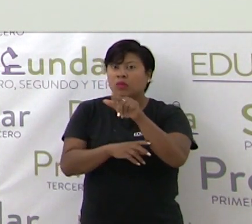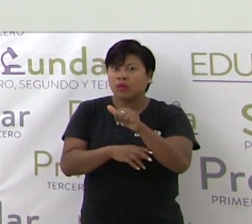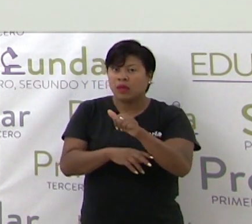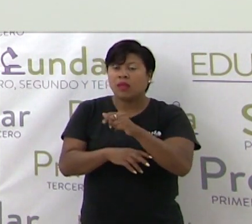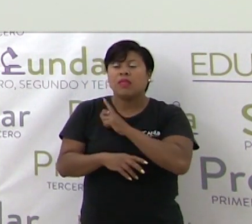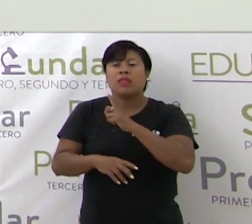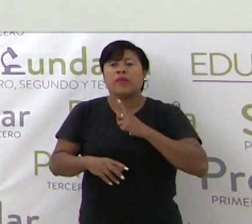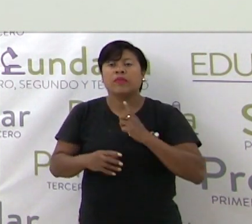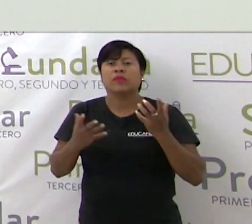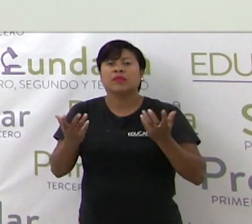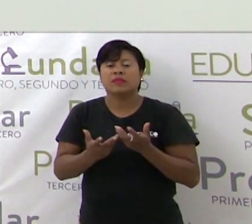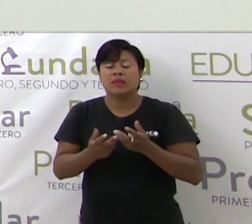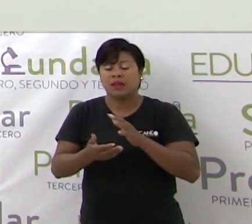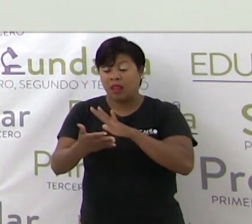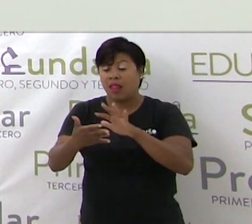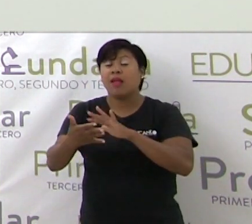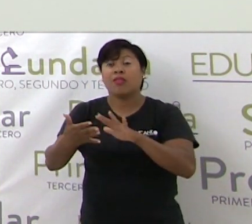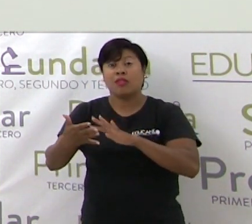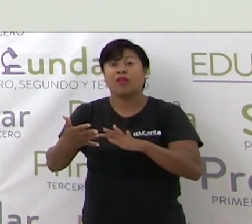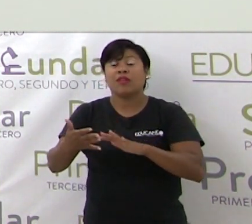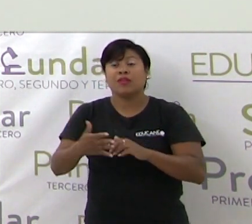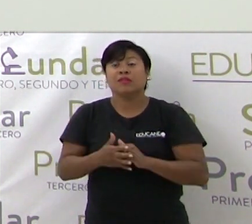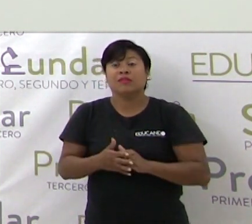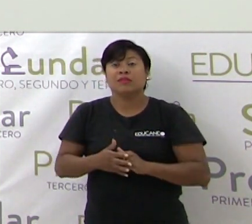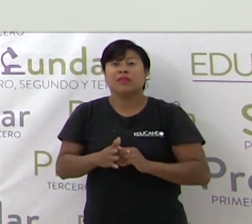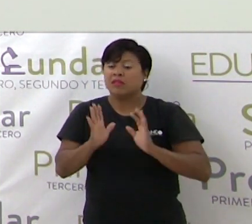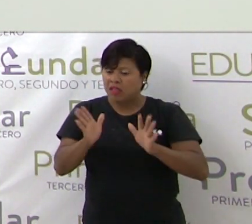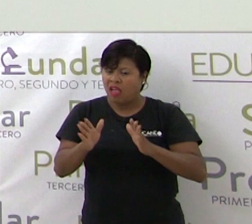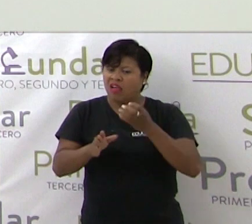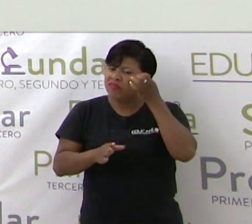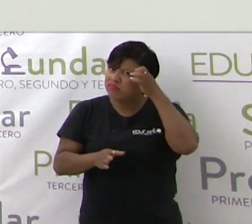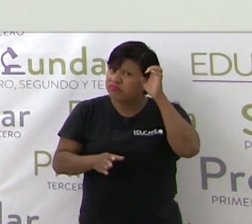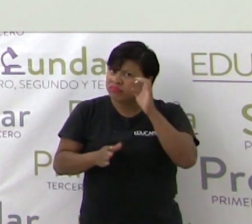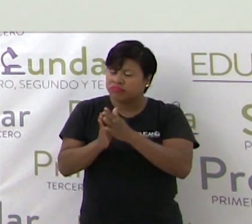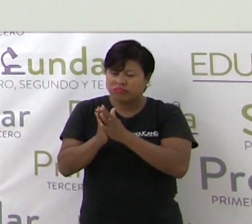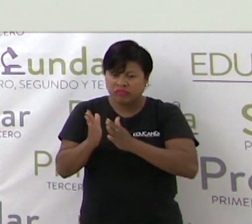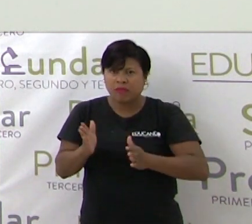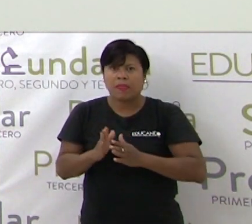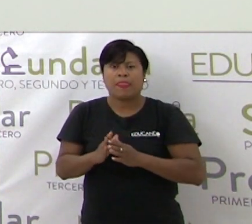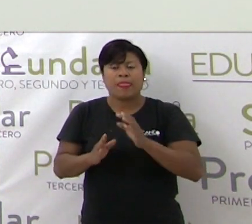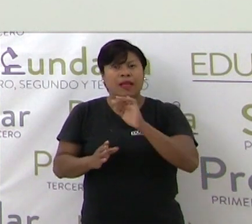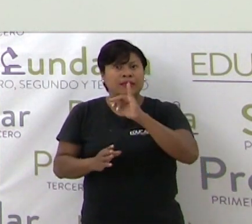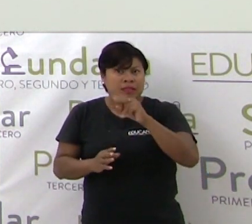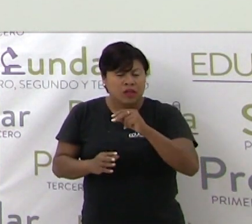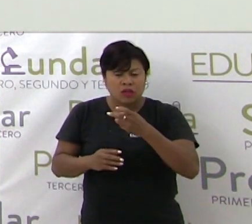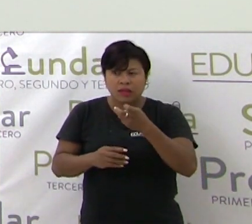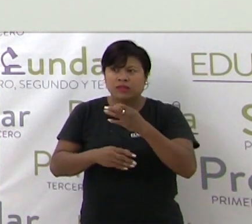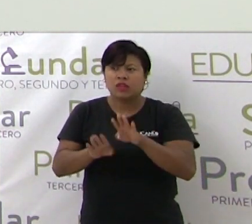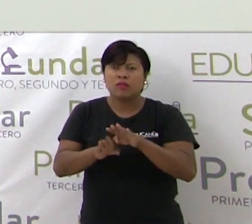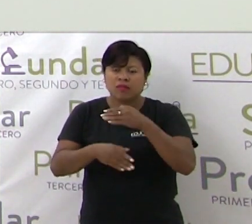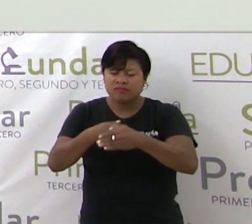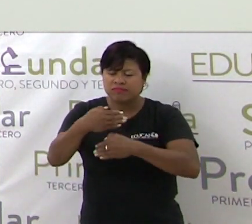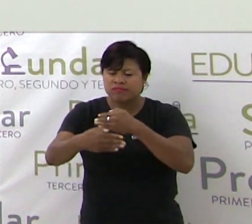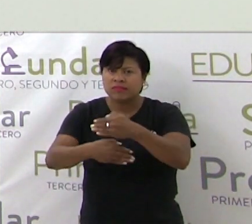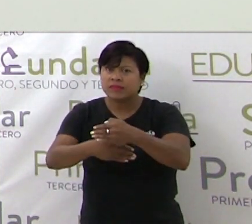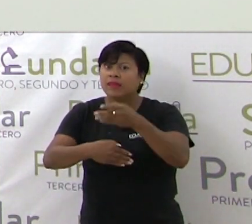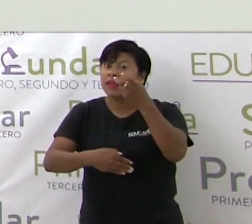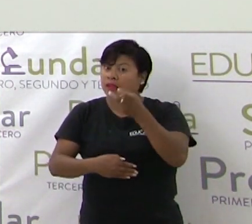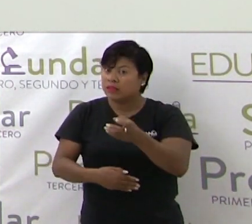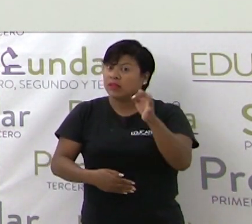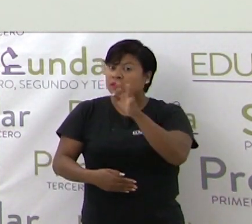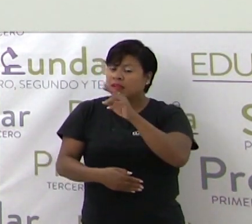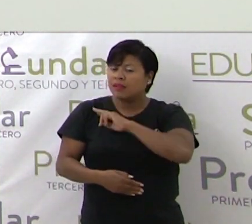ser lectores ya desarrollados y si no, estar en ese proceso y que seguramente